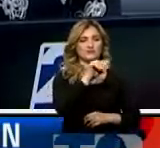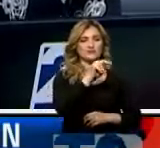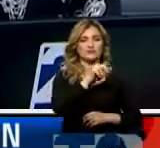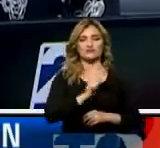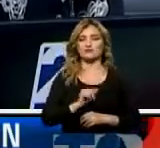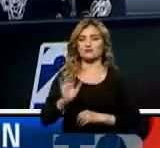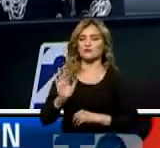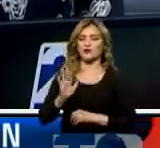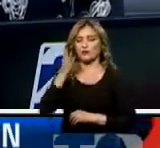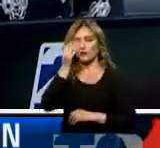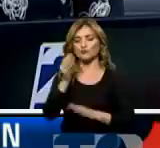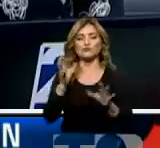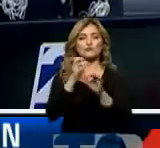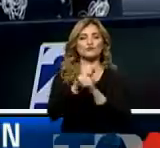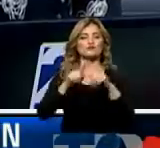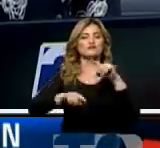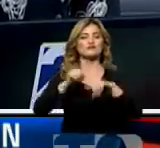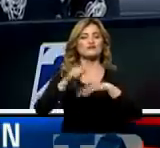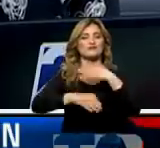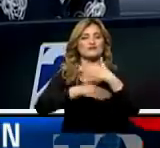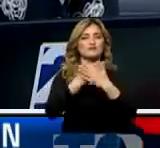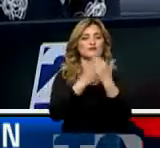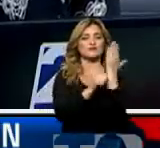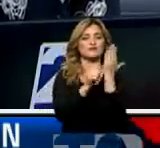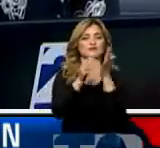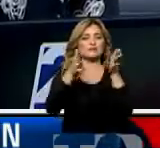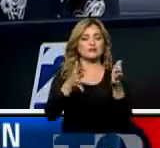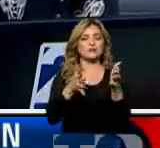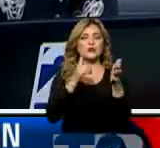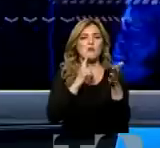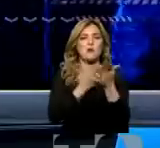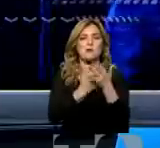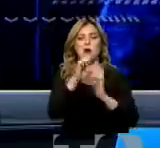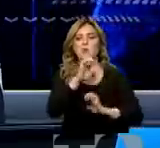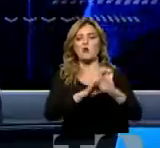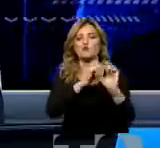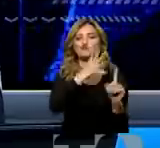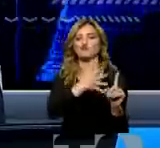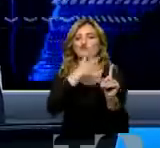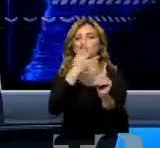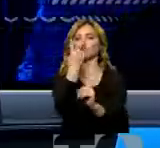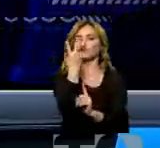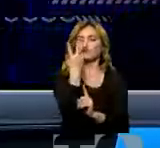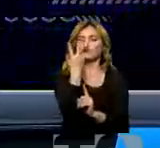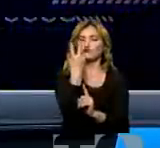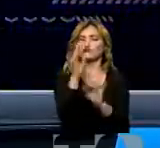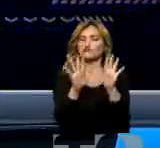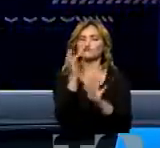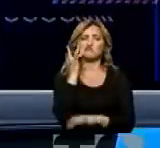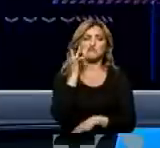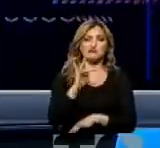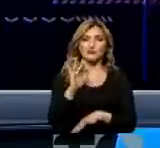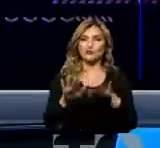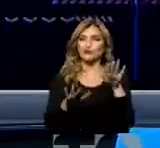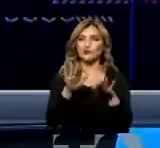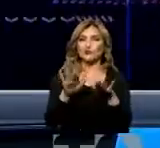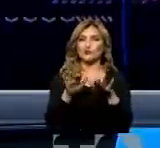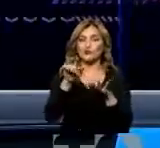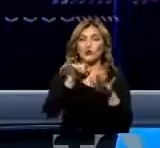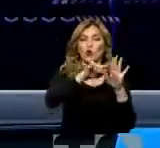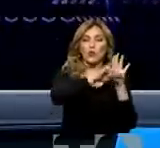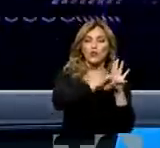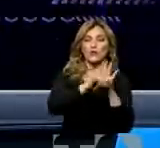Catalina Andramuño informó que se realizaron pruebas a dos casos sospechosos de coronavirus. Uno dio negativo, el otro está en